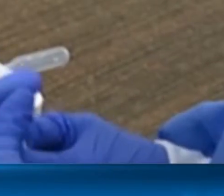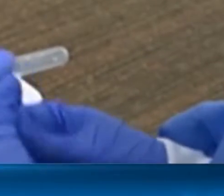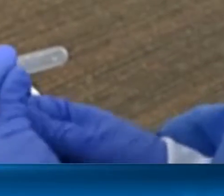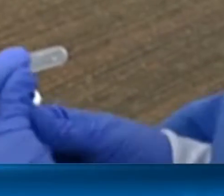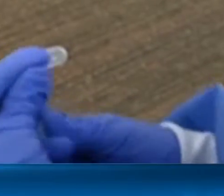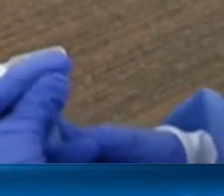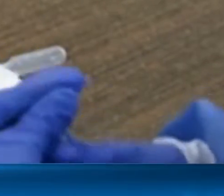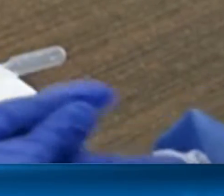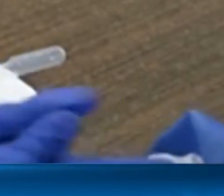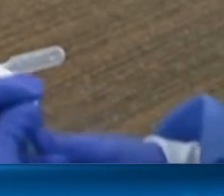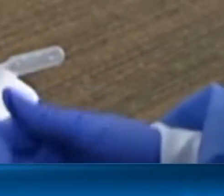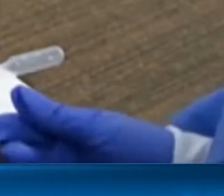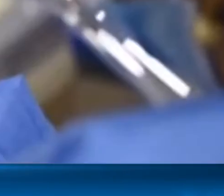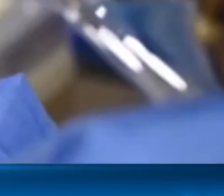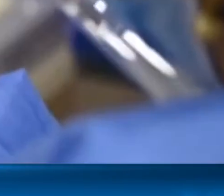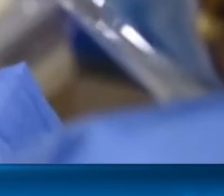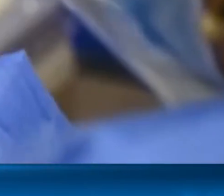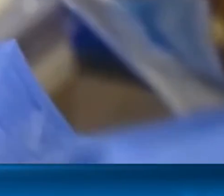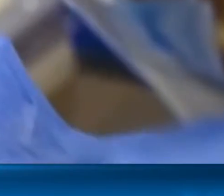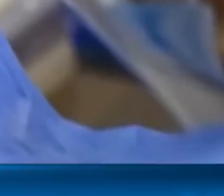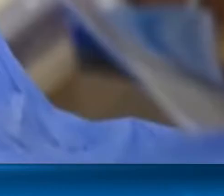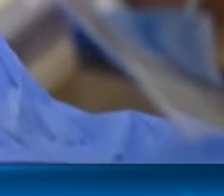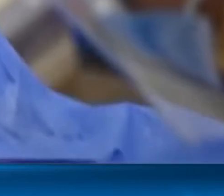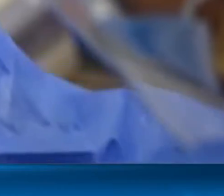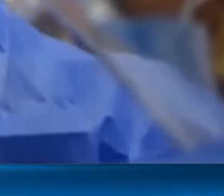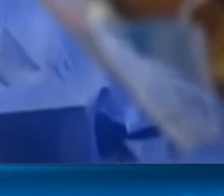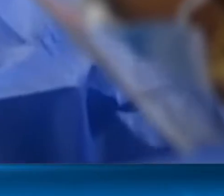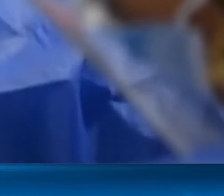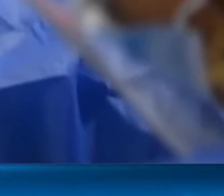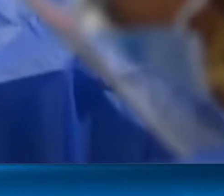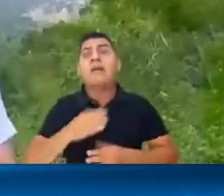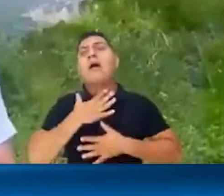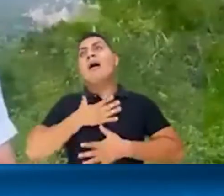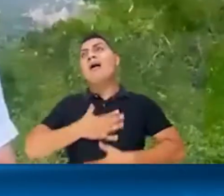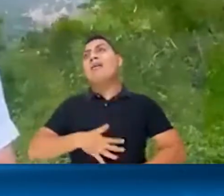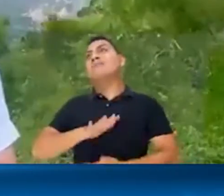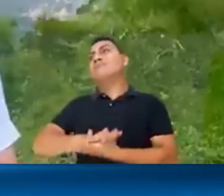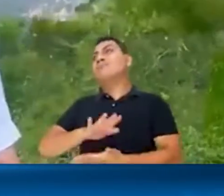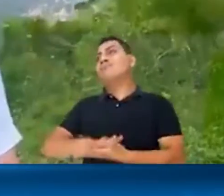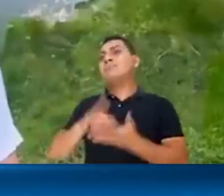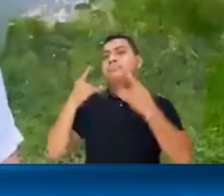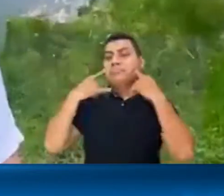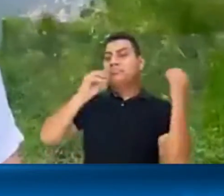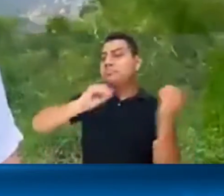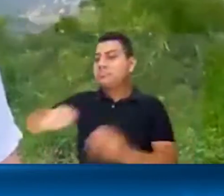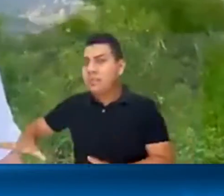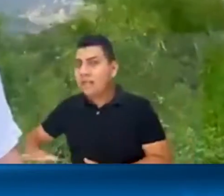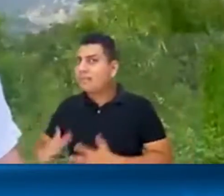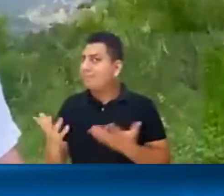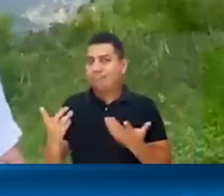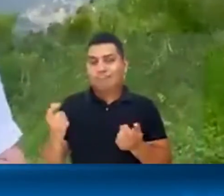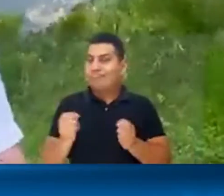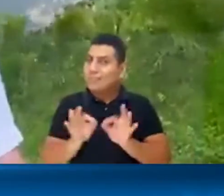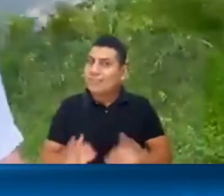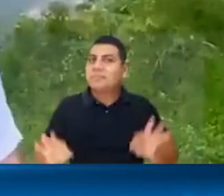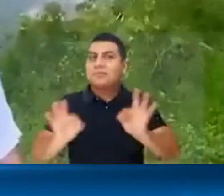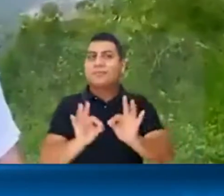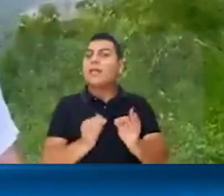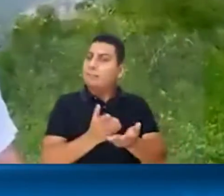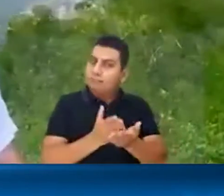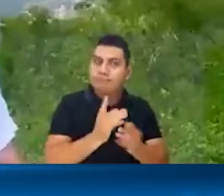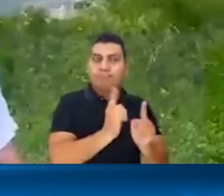gobernador de sucre insistió una vez más en guardar las medidas de autocuidado las medidas de mantener la